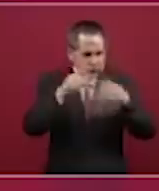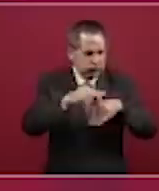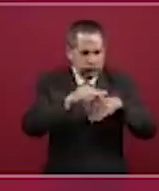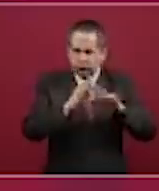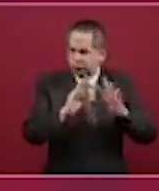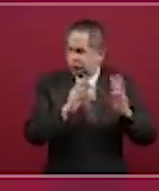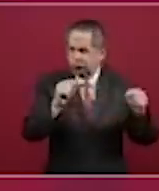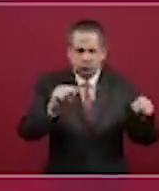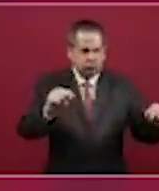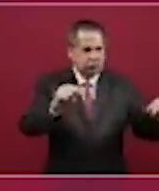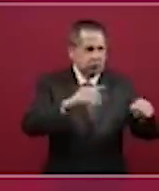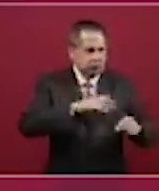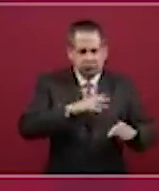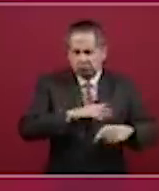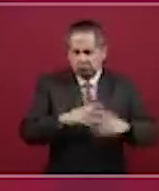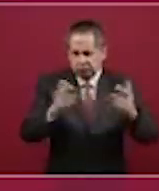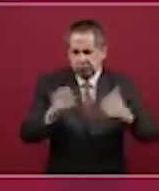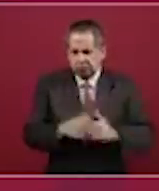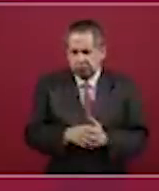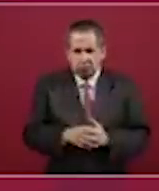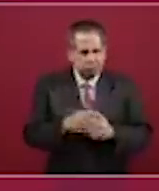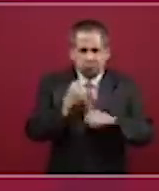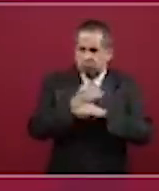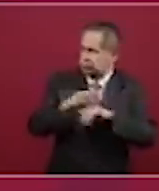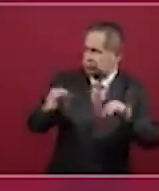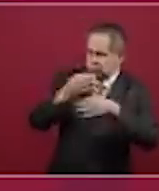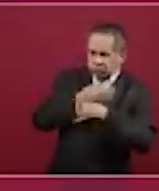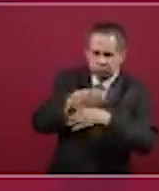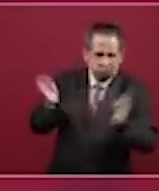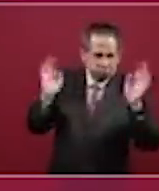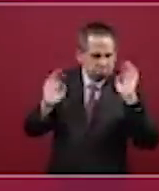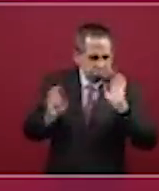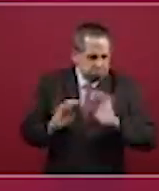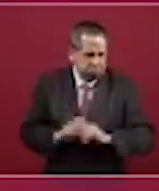testigos y lo informamos.